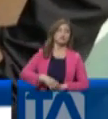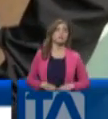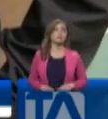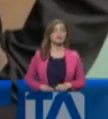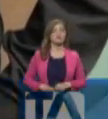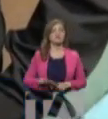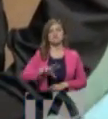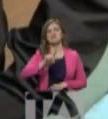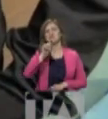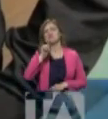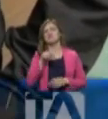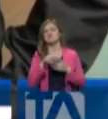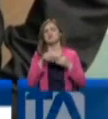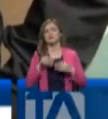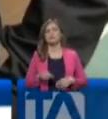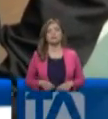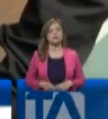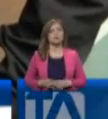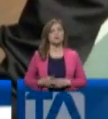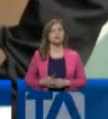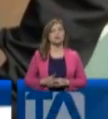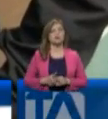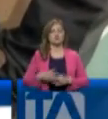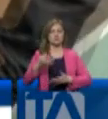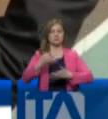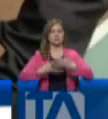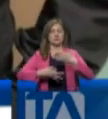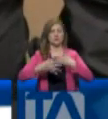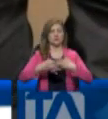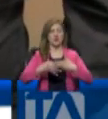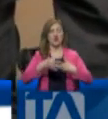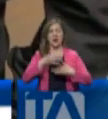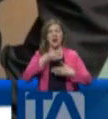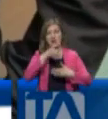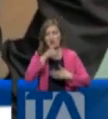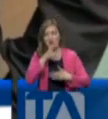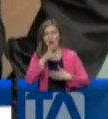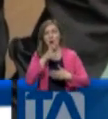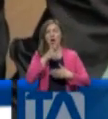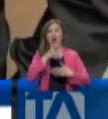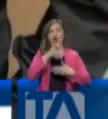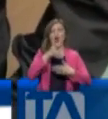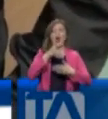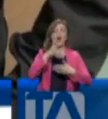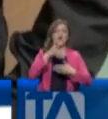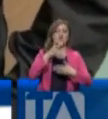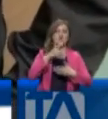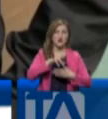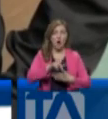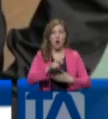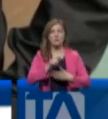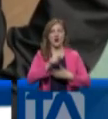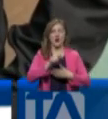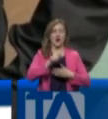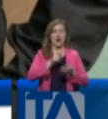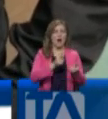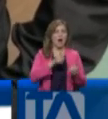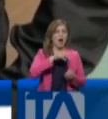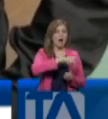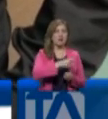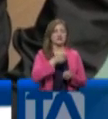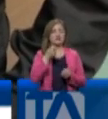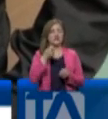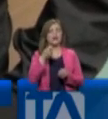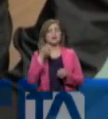robaron unos $1,000. A esto asciende el total del robo. Nos robaron 2 celulares, nos robaron dinero de la caja,